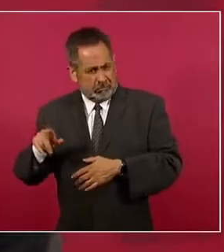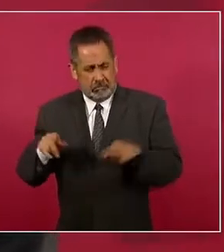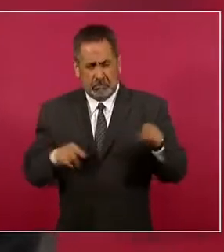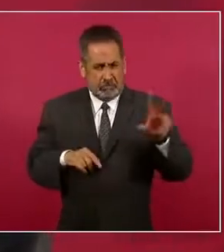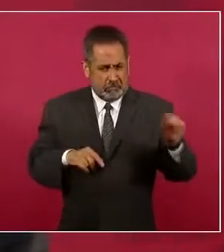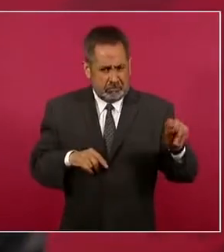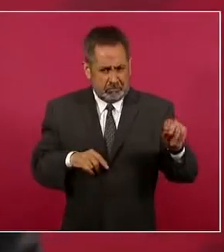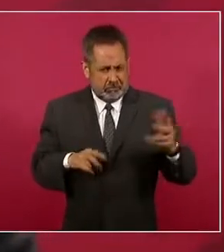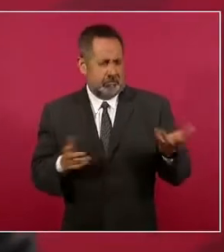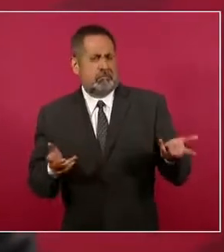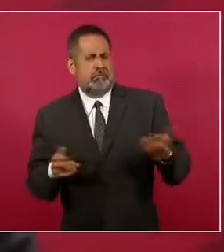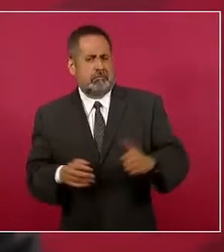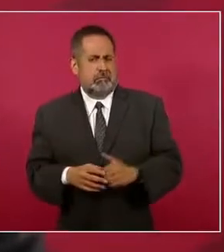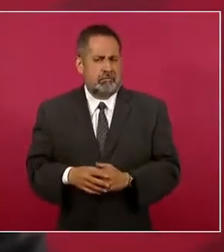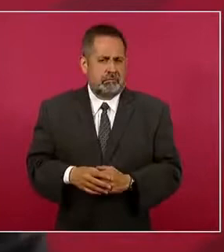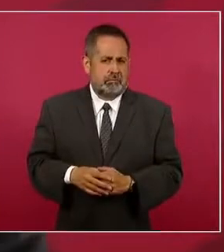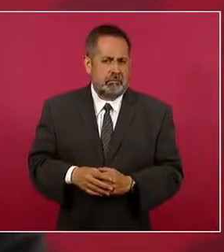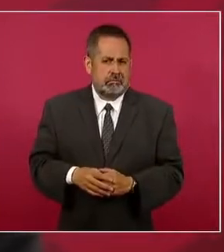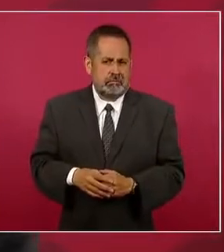sí puede